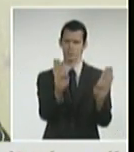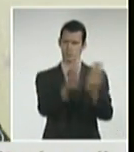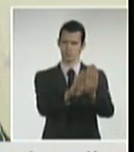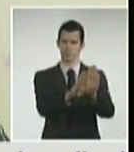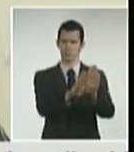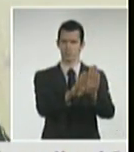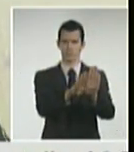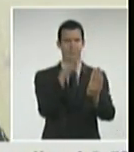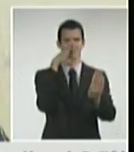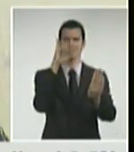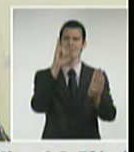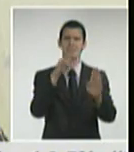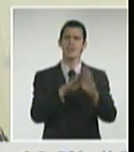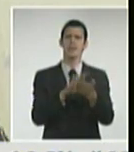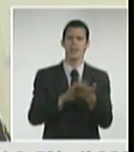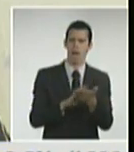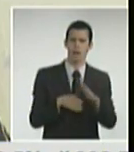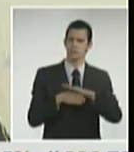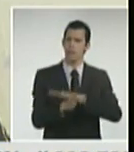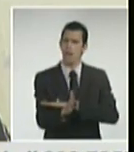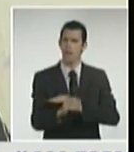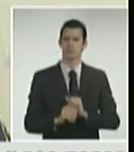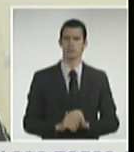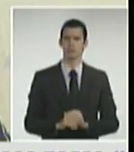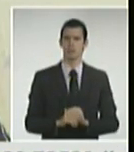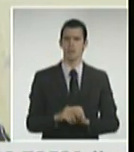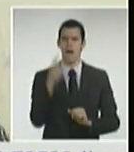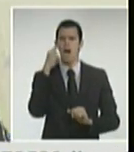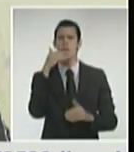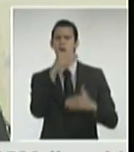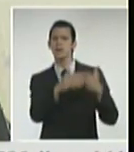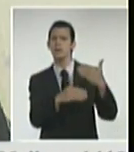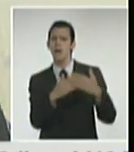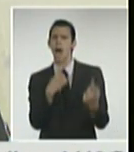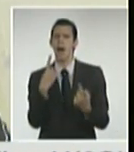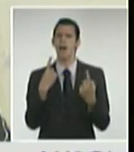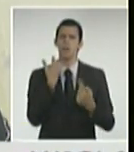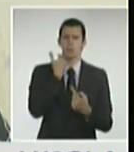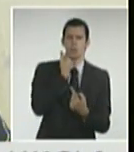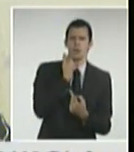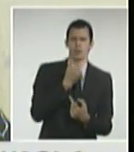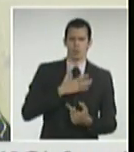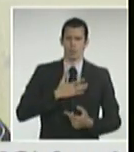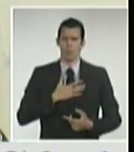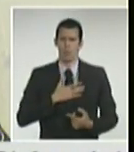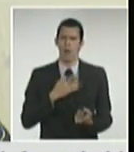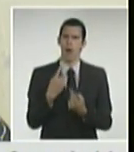COVID, malestar general, fiebre, tos, diarrea, cualquiera de estos síntomas, de inmediato